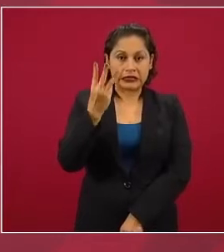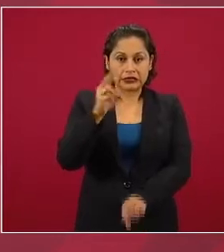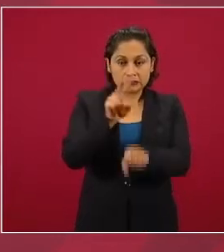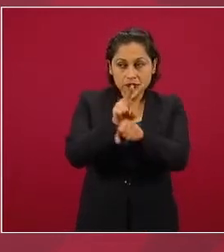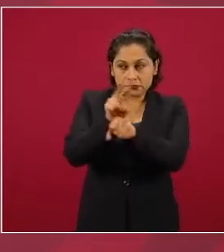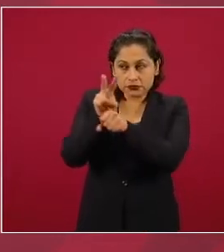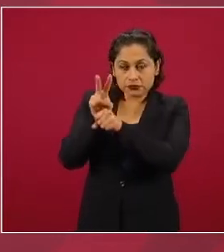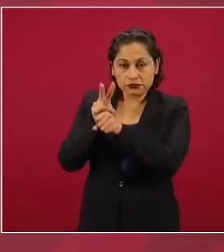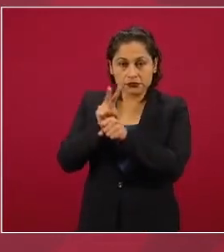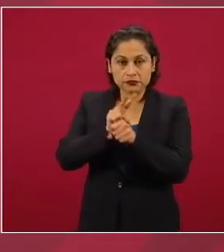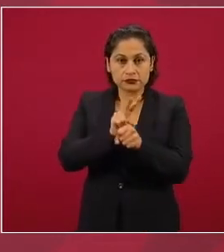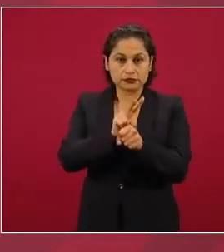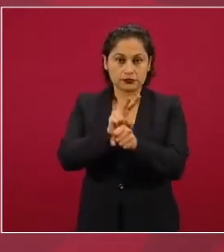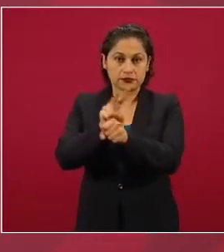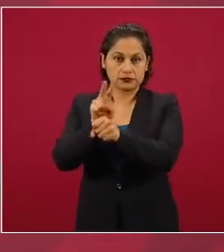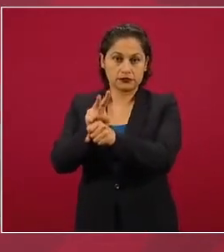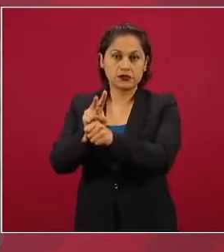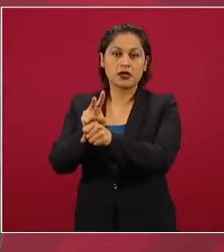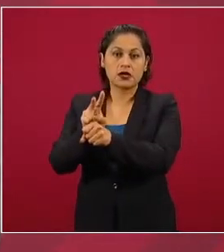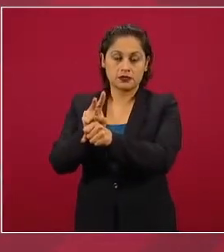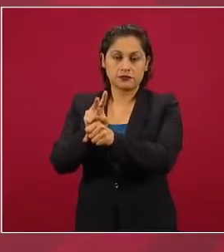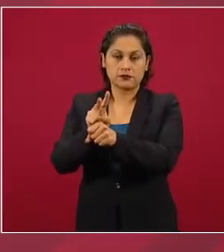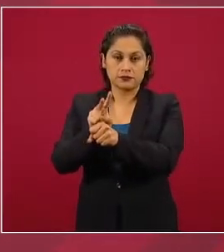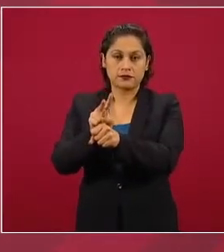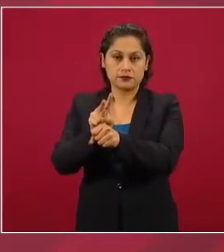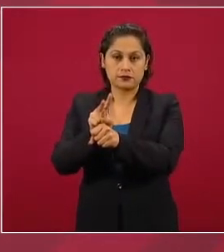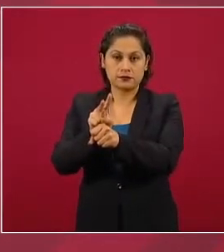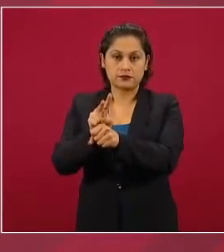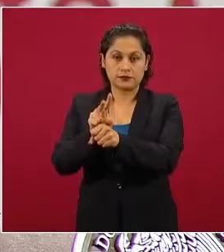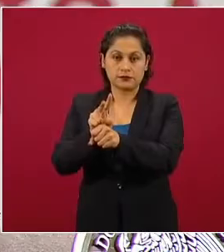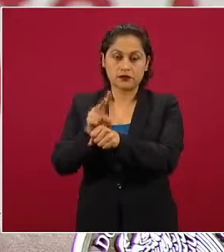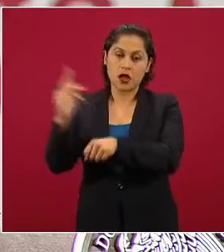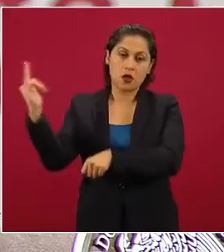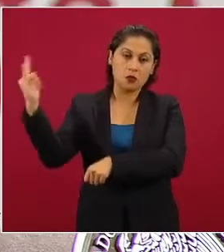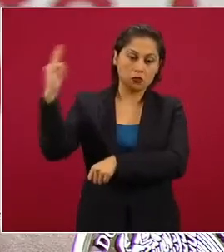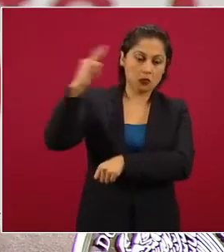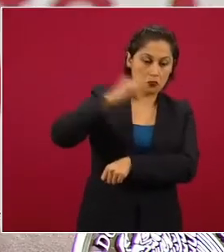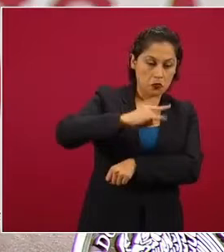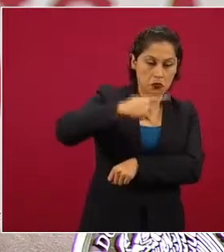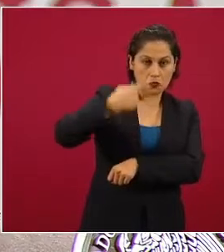que entraron al territorio nacional